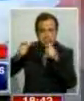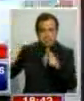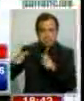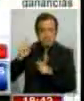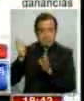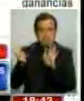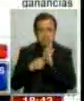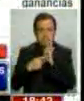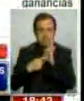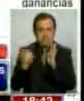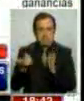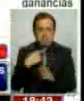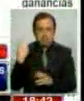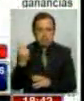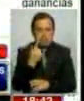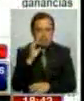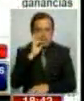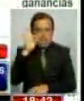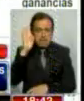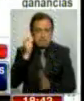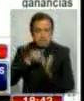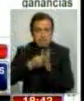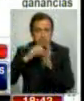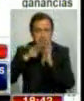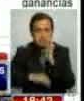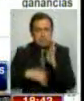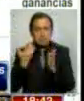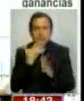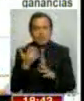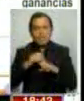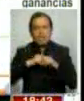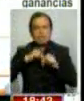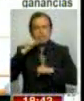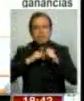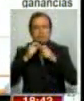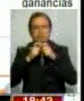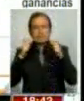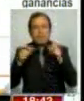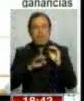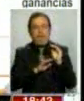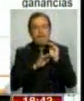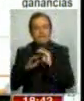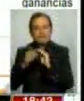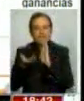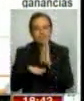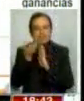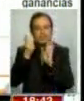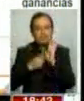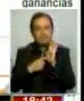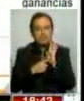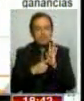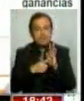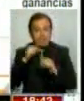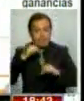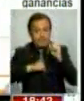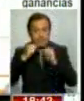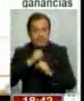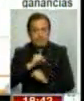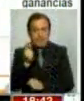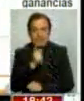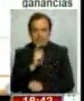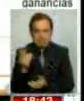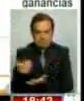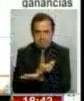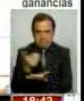y del resto de los más ricos de Chile? ¿Sabe por qué los grandes empresarios están a favor del alza de impuestos? Los grandes empresarios no dejan de